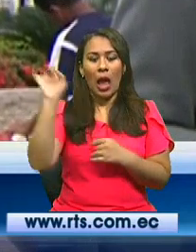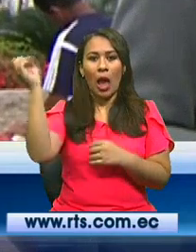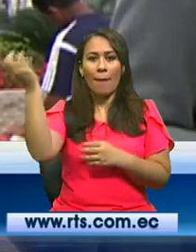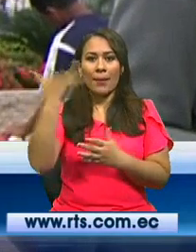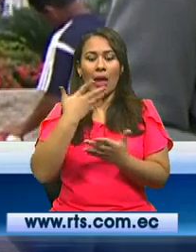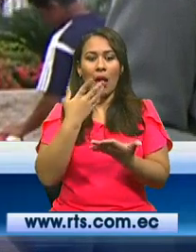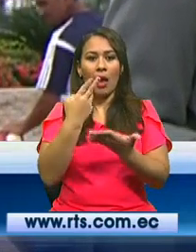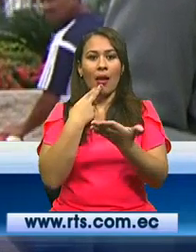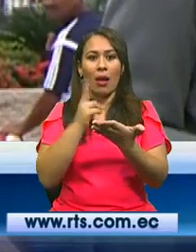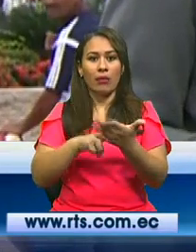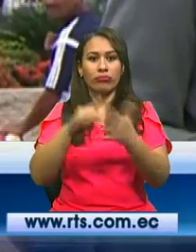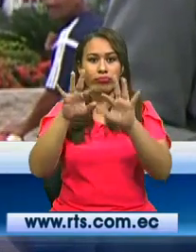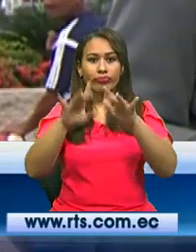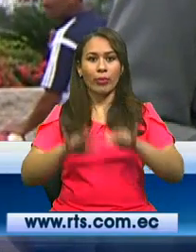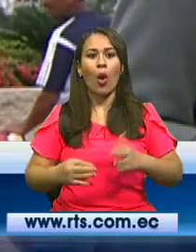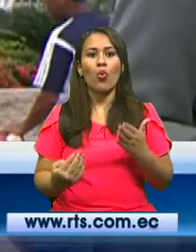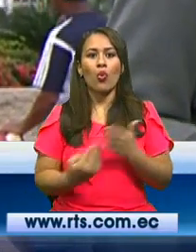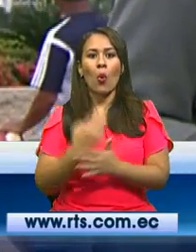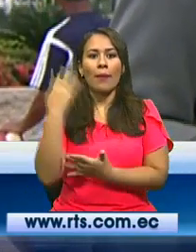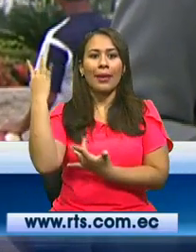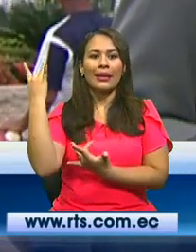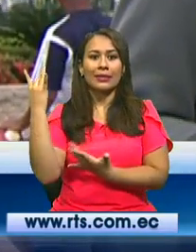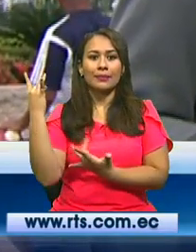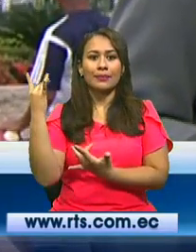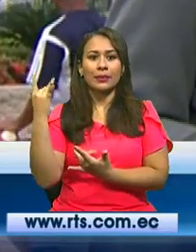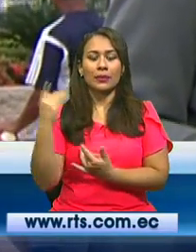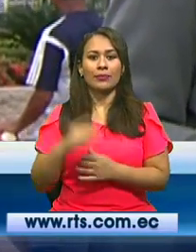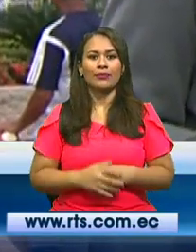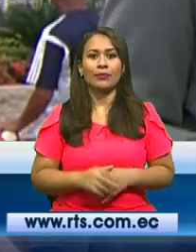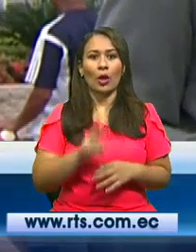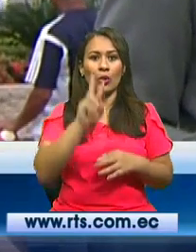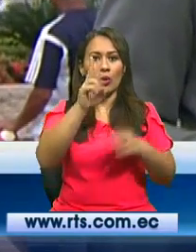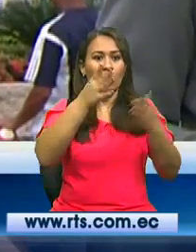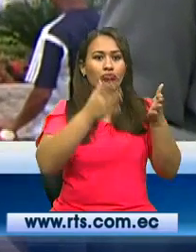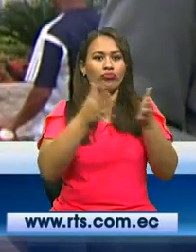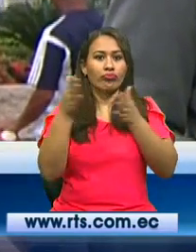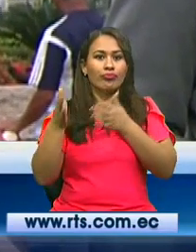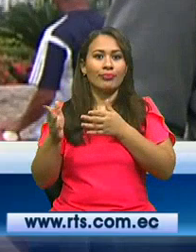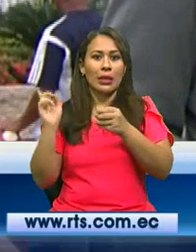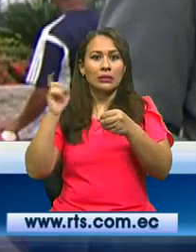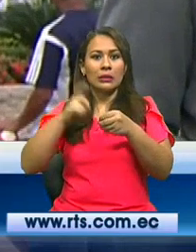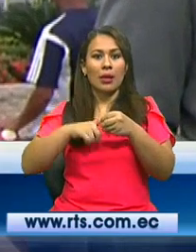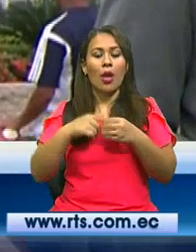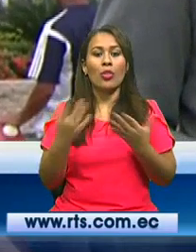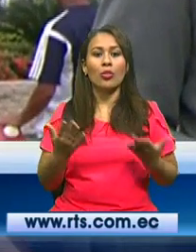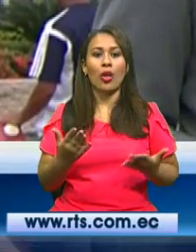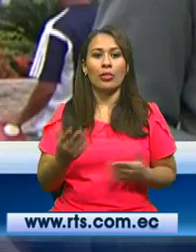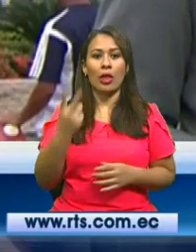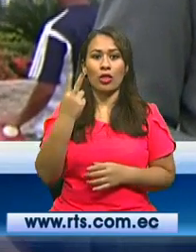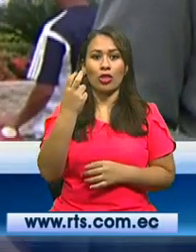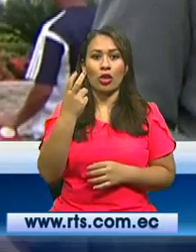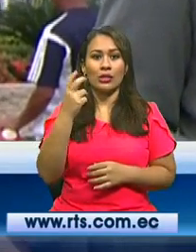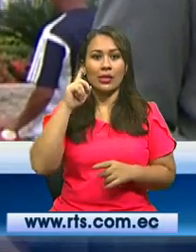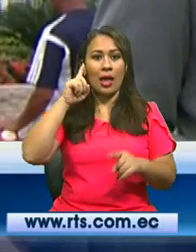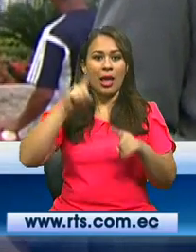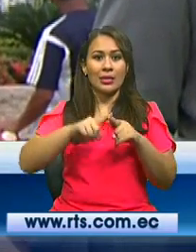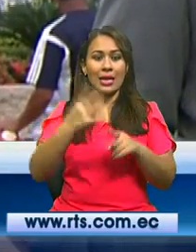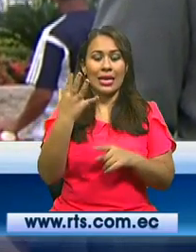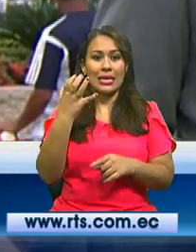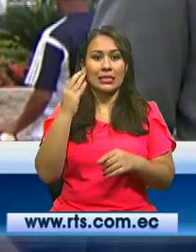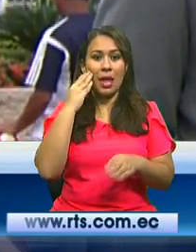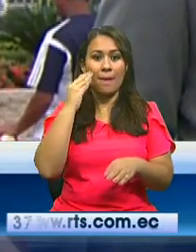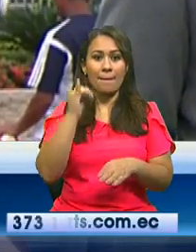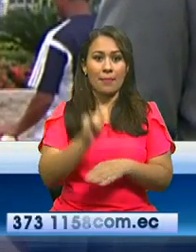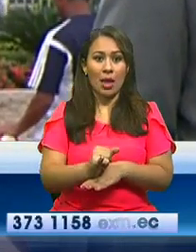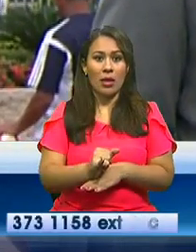informó la apertura de una lista de espera a través de dos postulaciones que se llevarán a cabo del 12 al 15 de mayo y